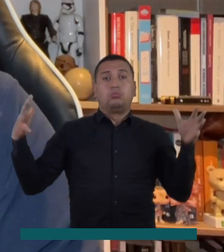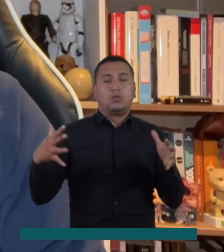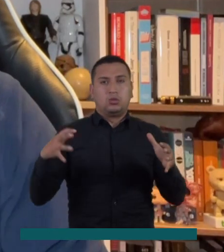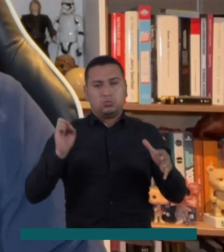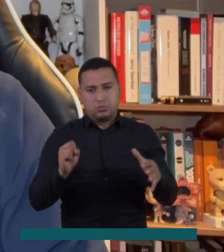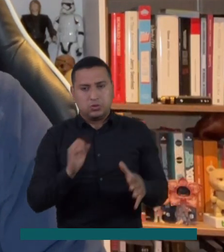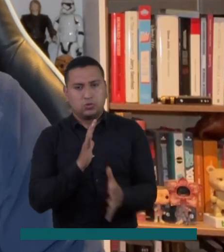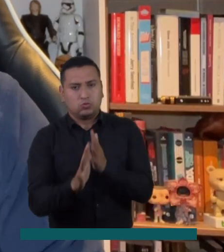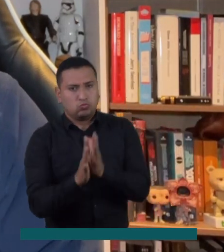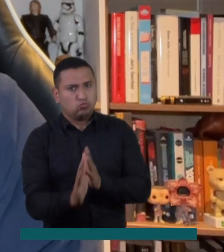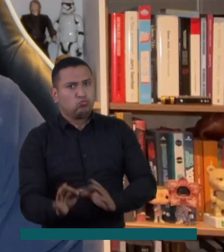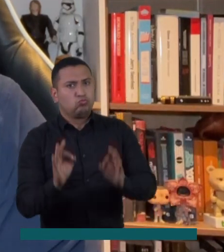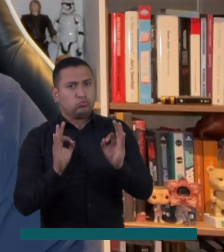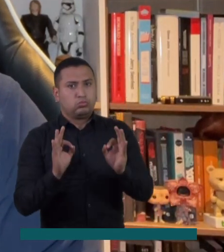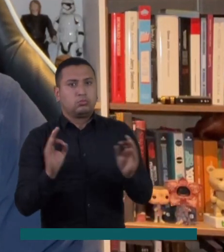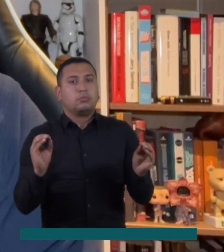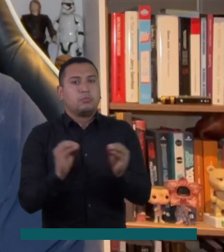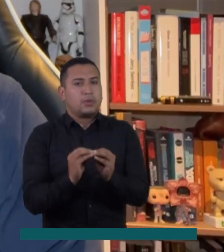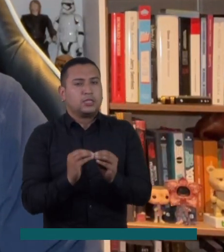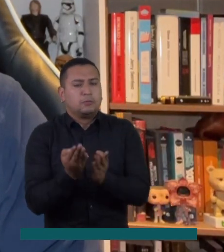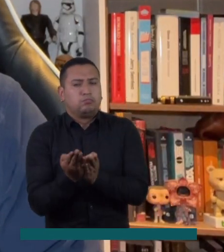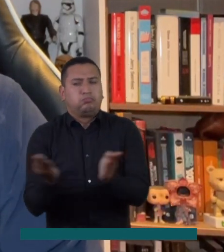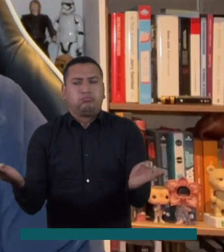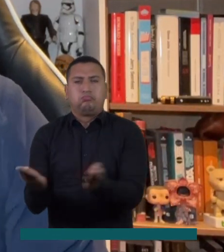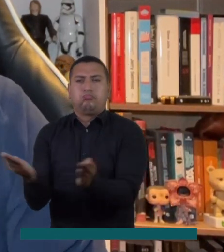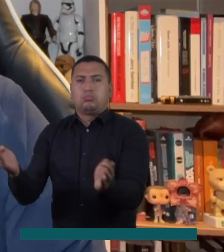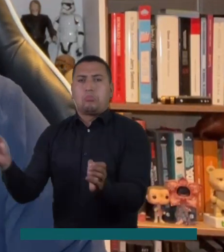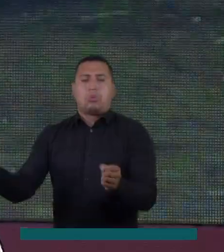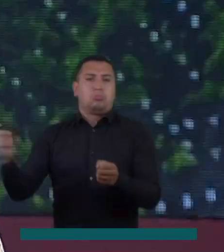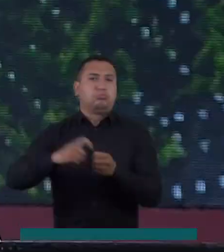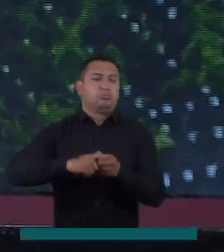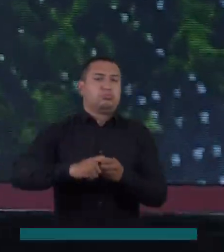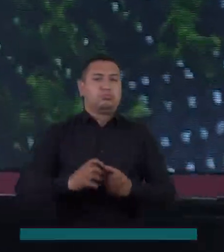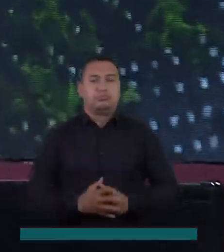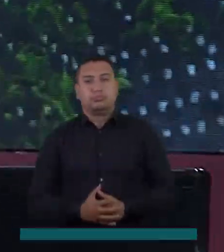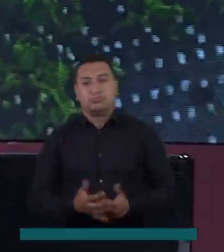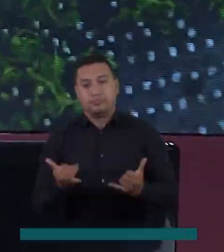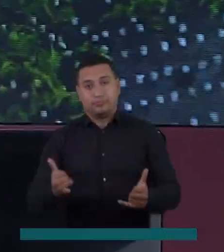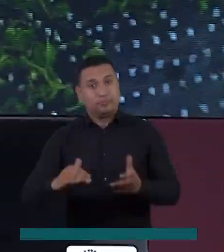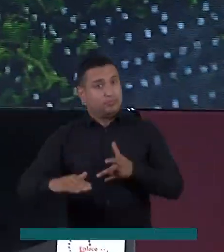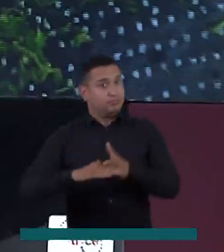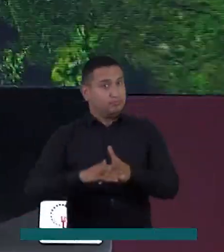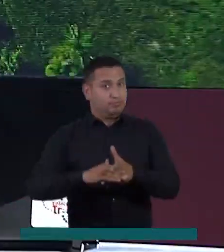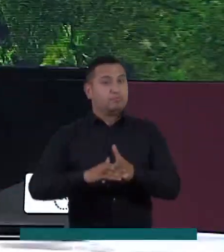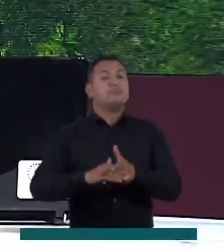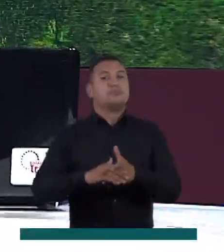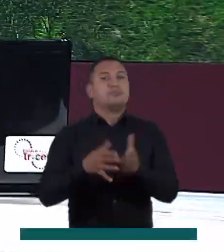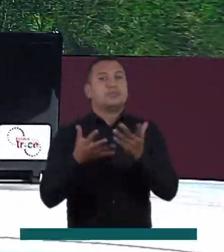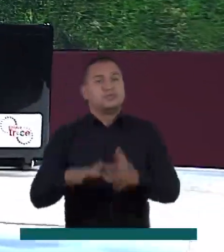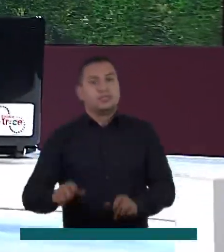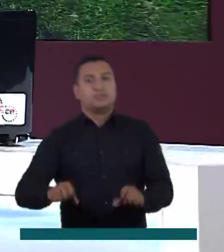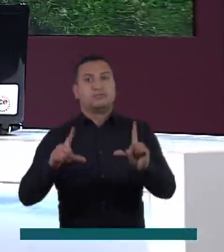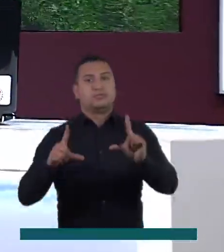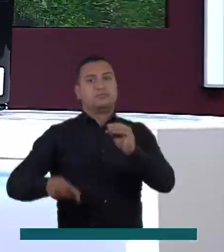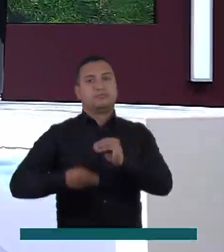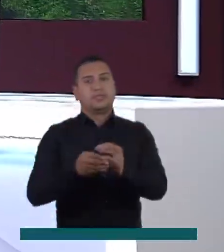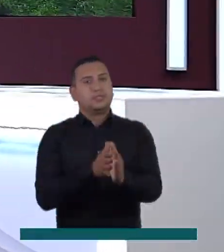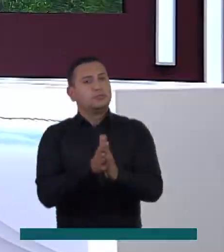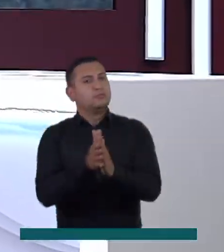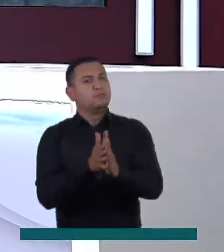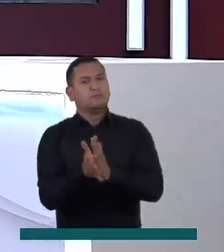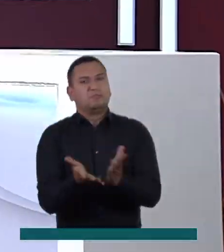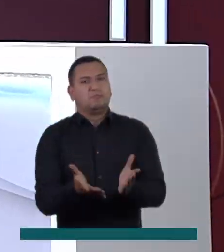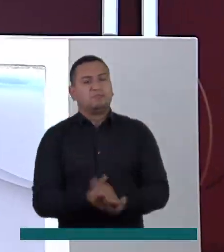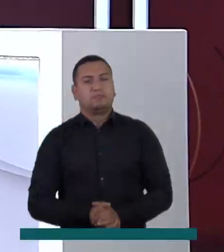así como una mayor cantidad de dispositivos conectados. Es momento de hacer una nueva pausa y ya regresamos con más